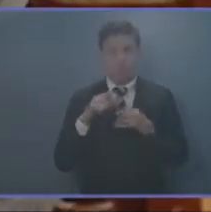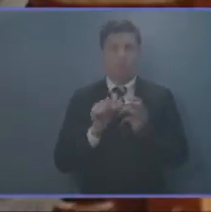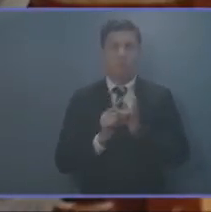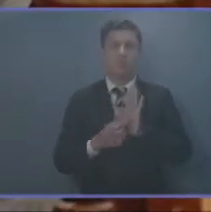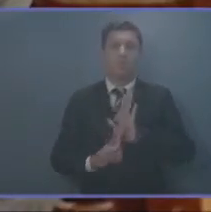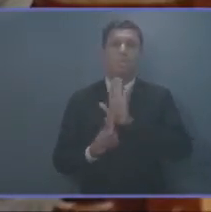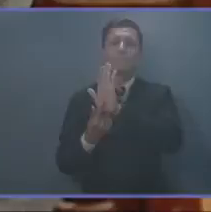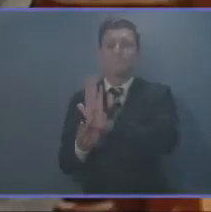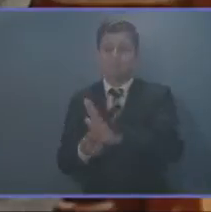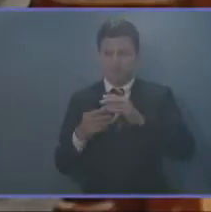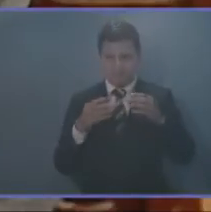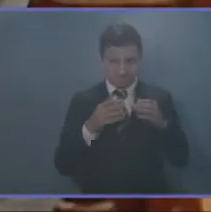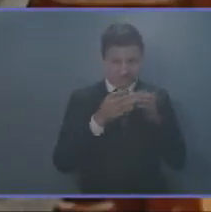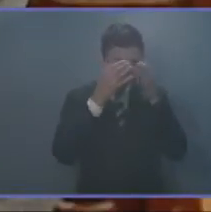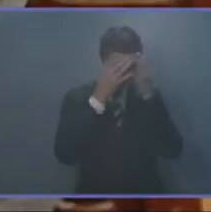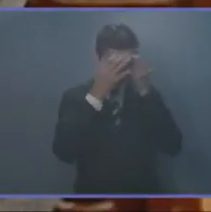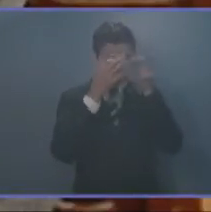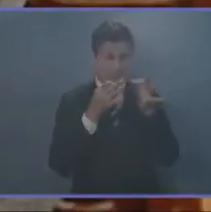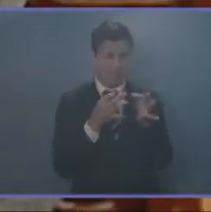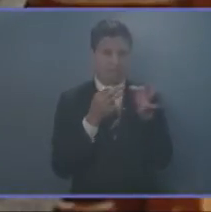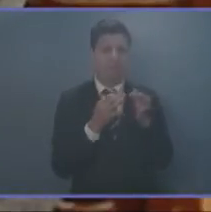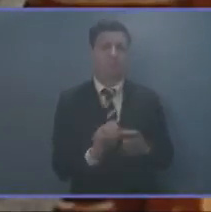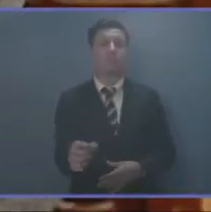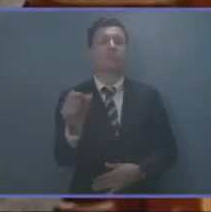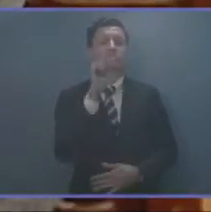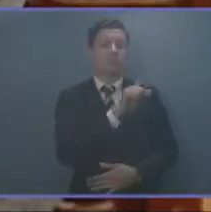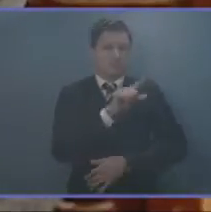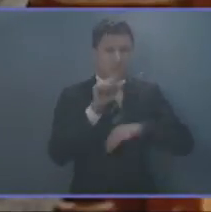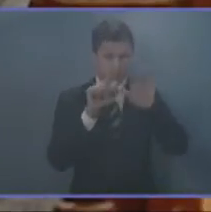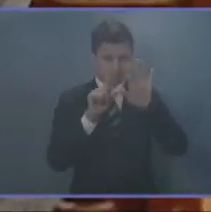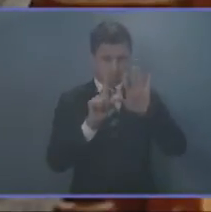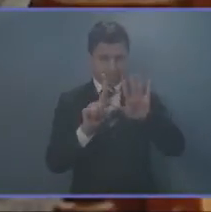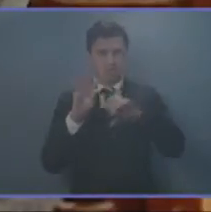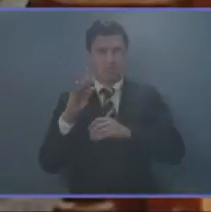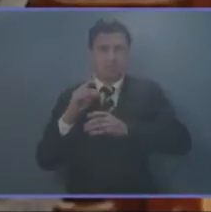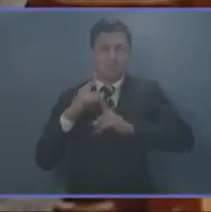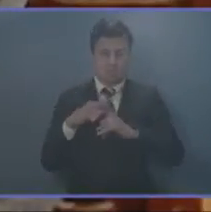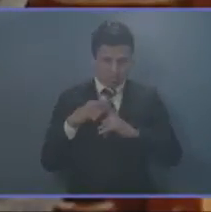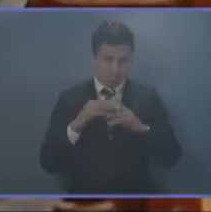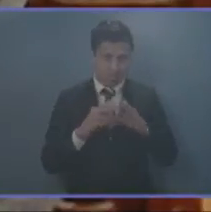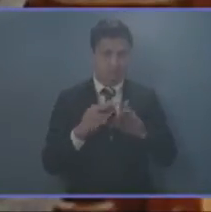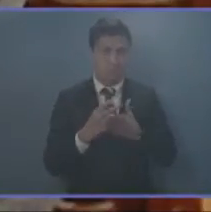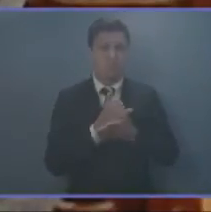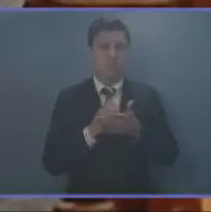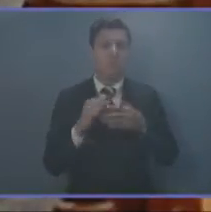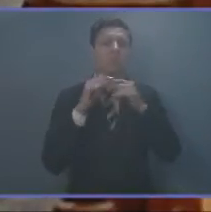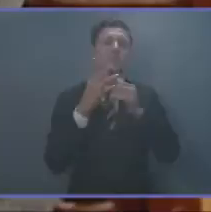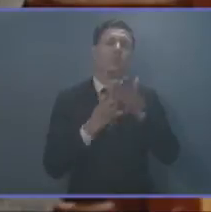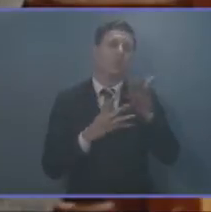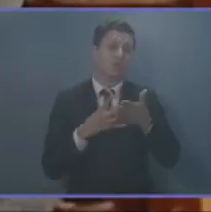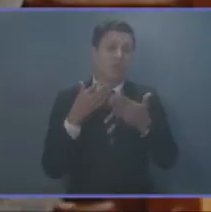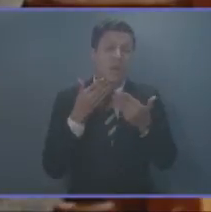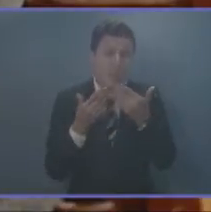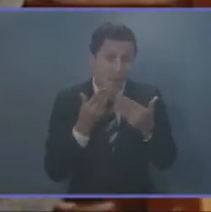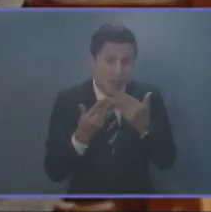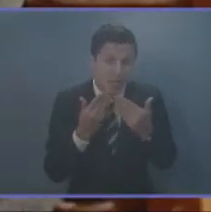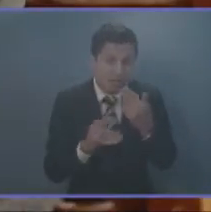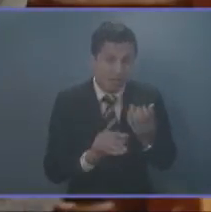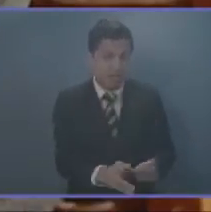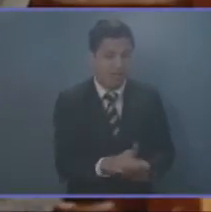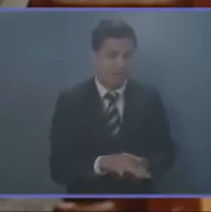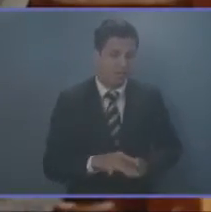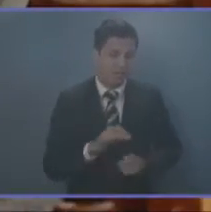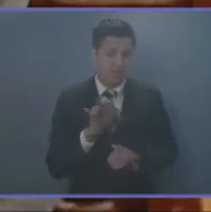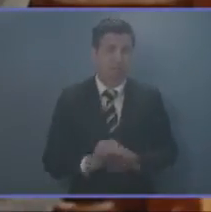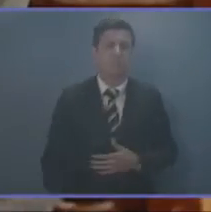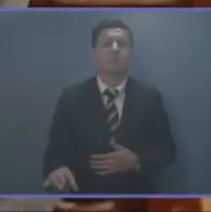presente, dictamen número 164 favorable. La Comisión de Hacienda y Especial del Presupuesto se refiere al expediente número